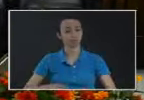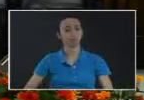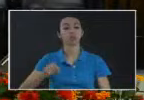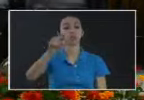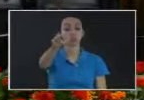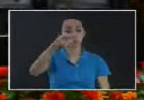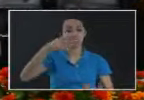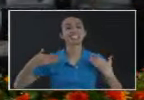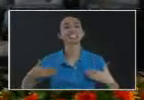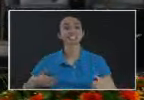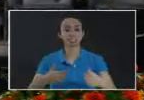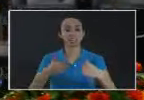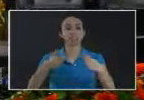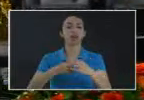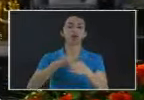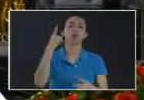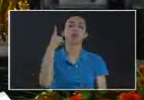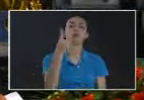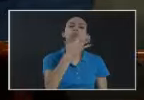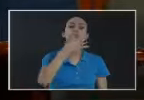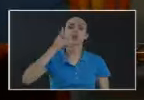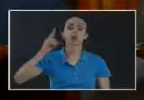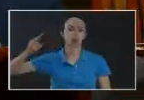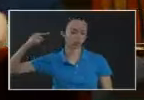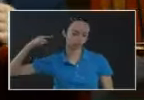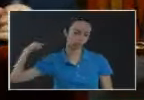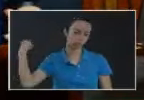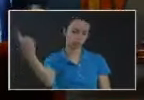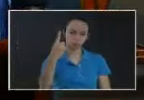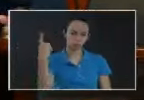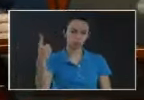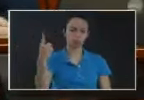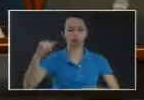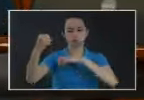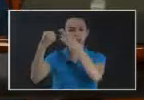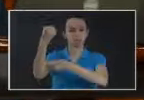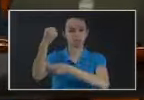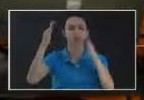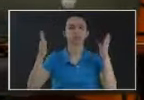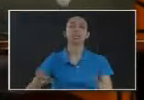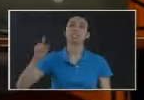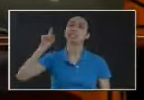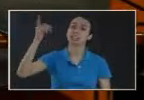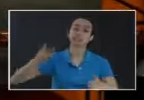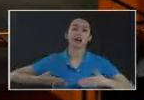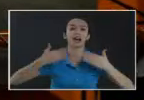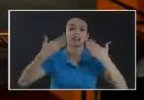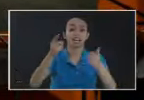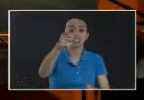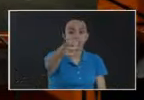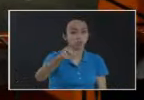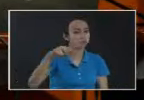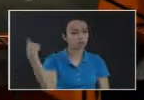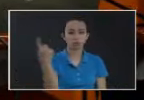Tú naciste con un Dios todopoderoso. Y Él va a suplir toda tu necesidad. Amén.